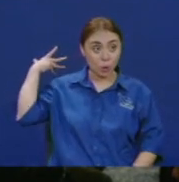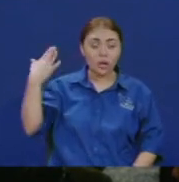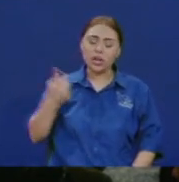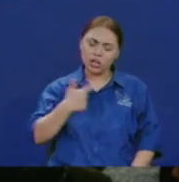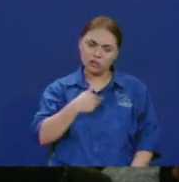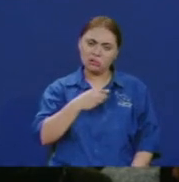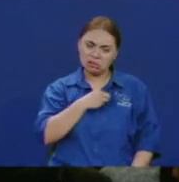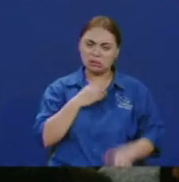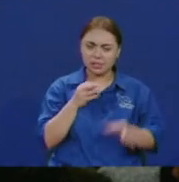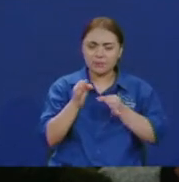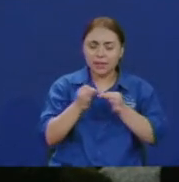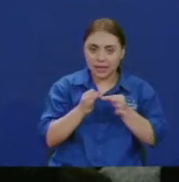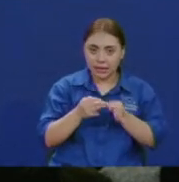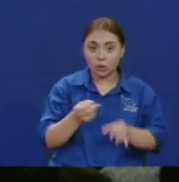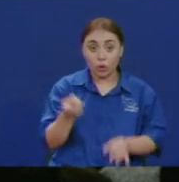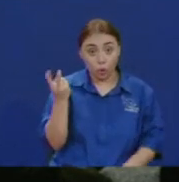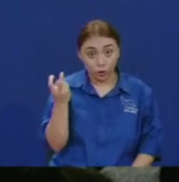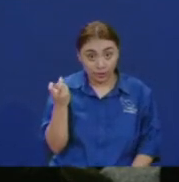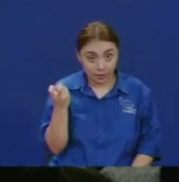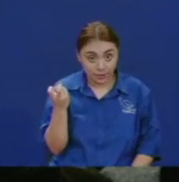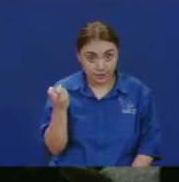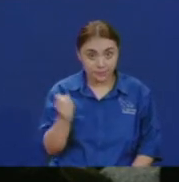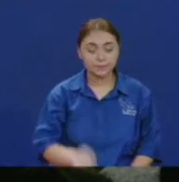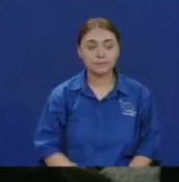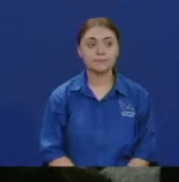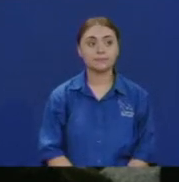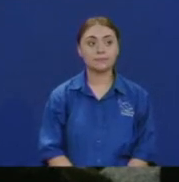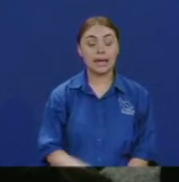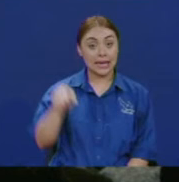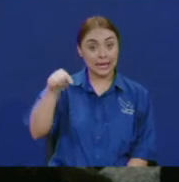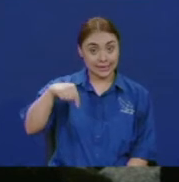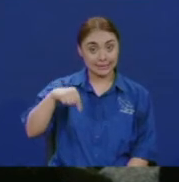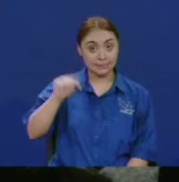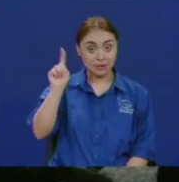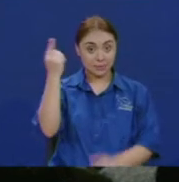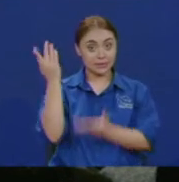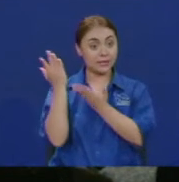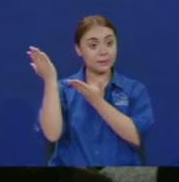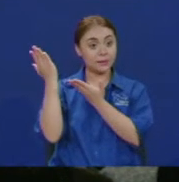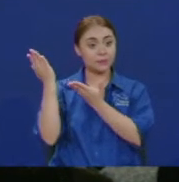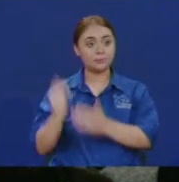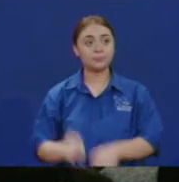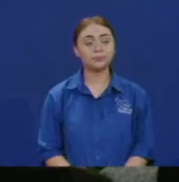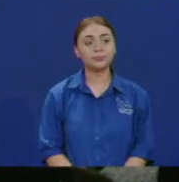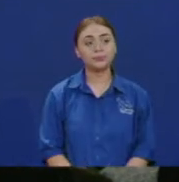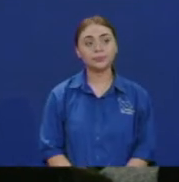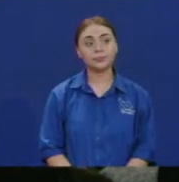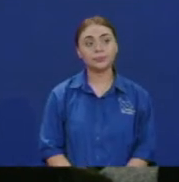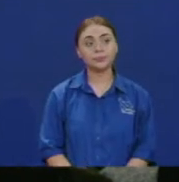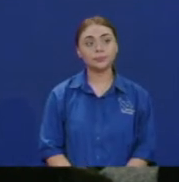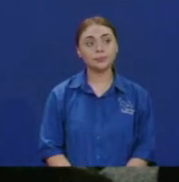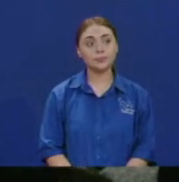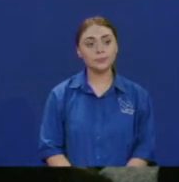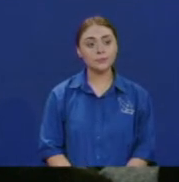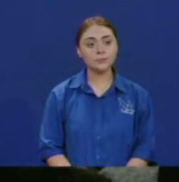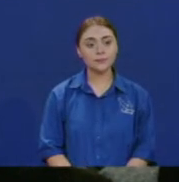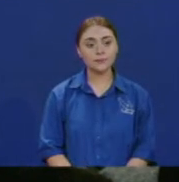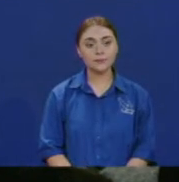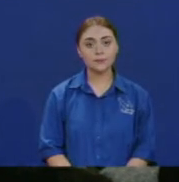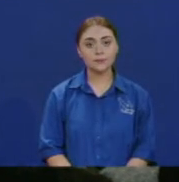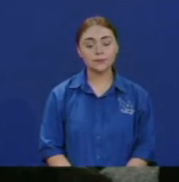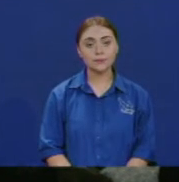seguimiento, por lo menos en este primer servicio, porque tenemos otras cosas que hablar también de la Santa Cena.